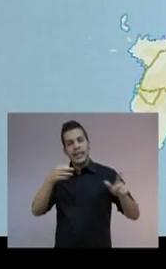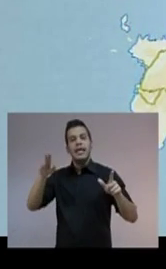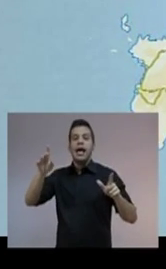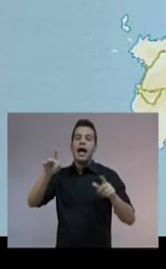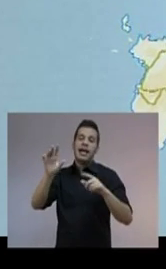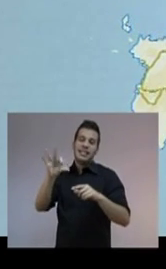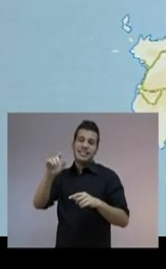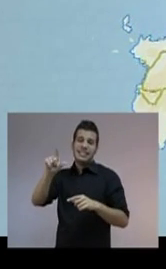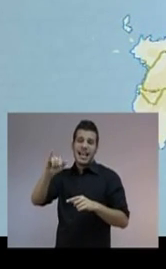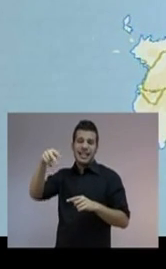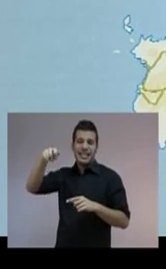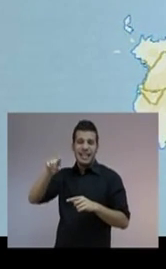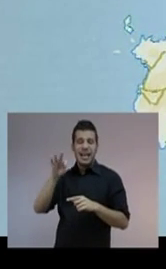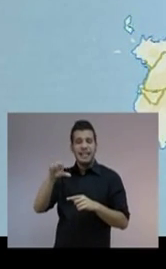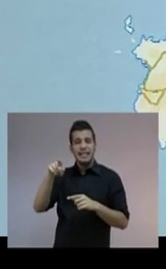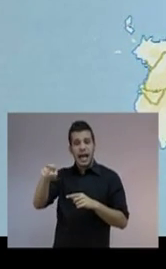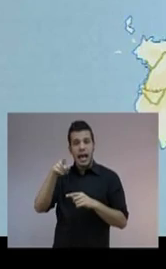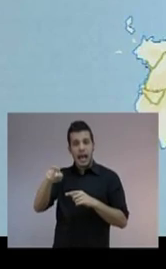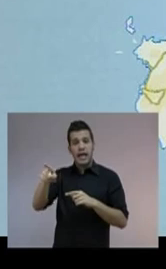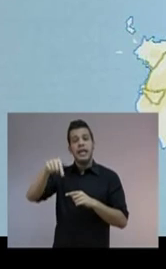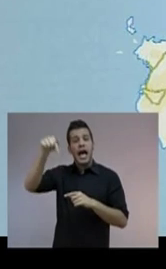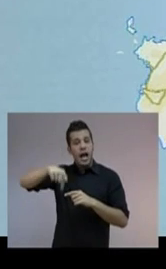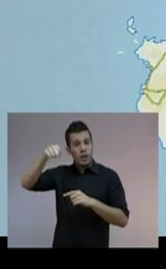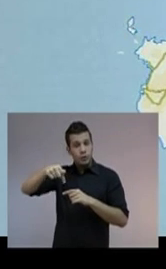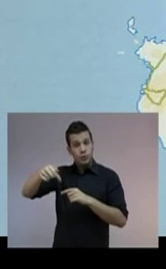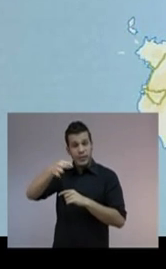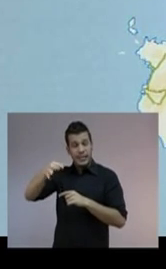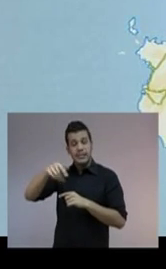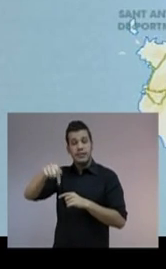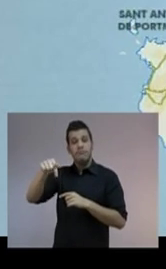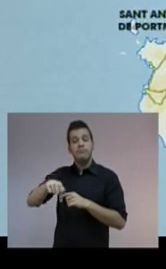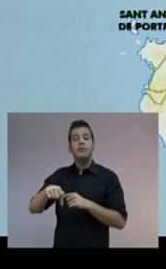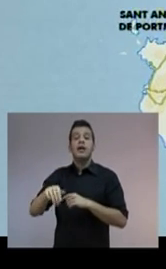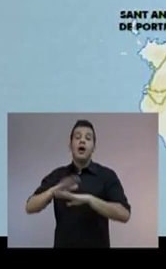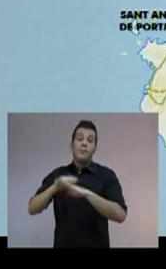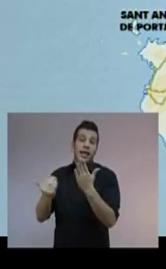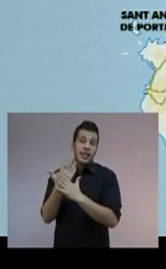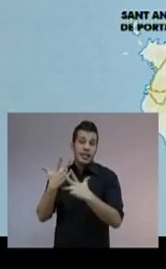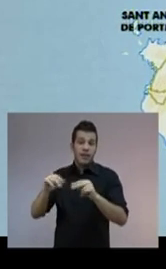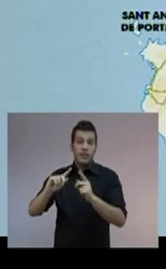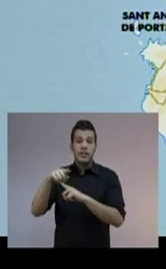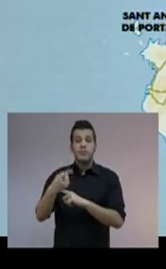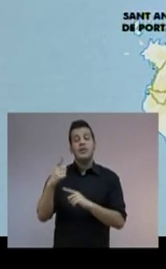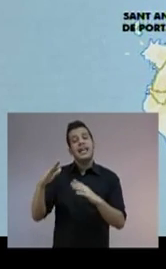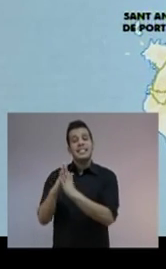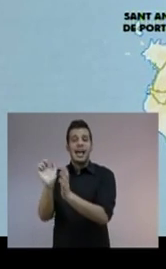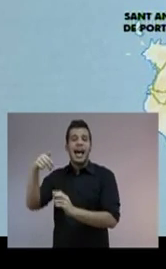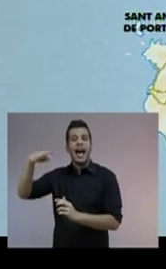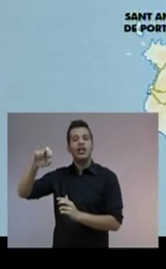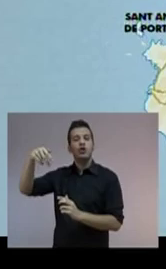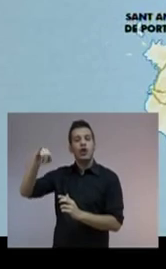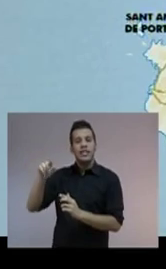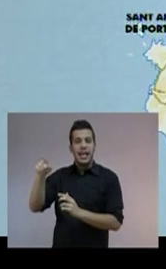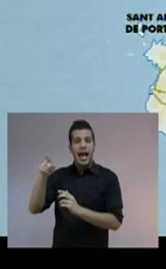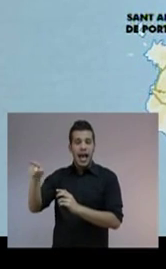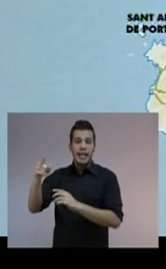natural marítimo-terrestre que comprende el vértice sur de la isla. Para finalizar el día nos acercamos a Sant Antoni, donde se encuentra el Acuario Cap